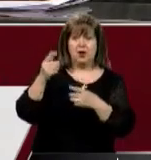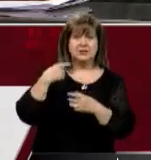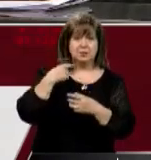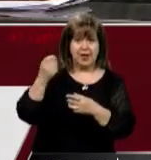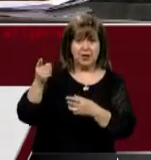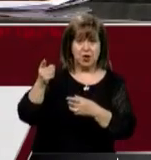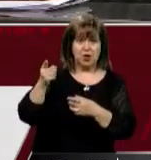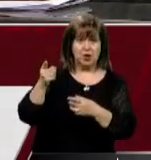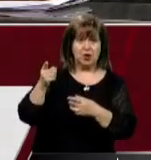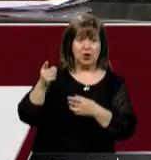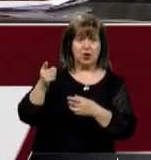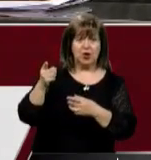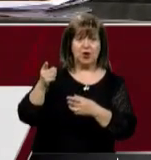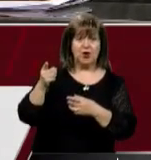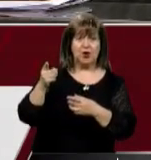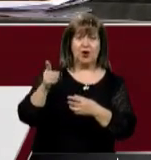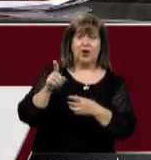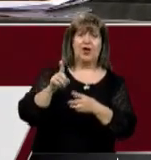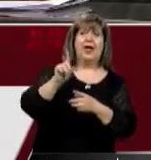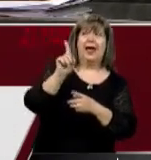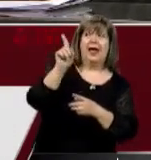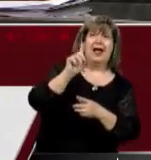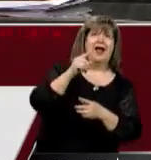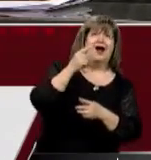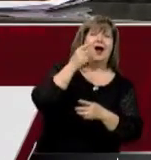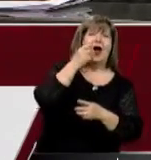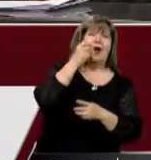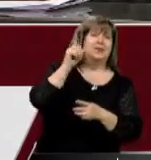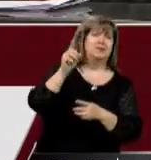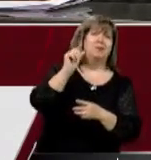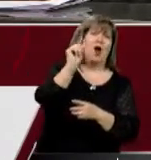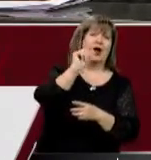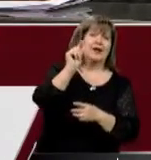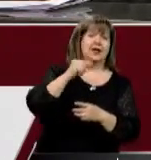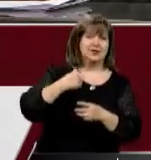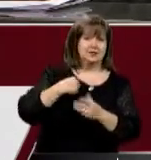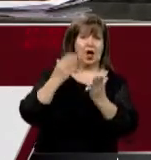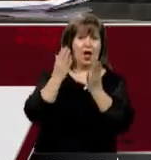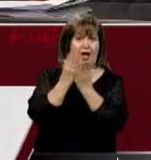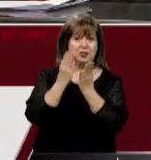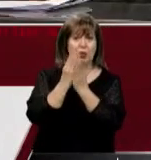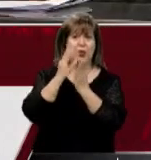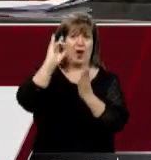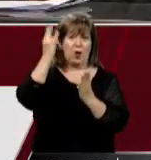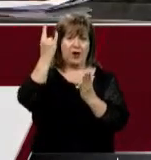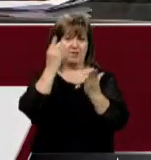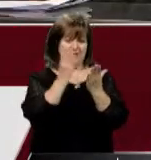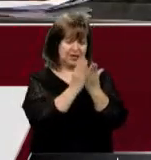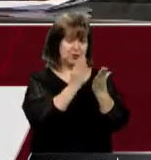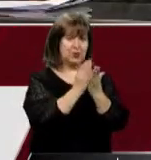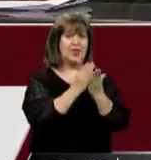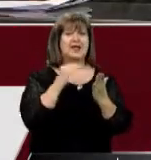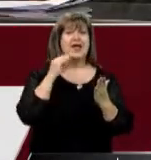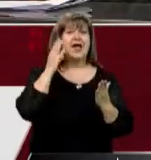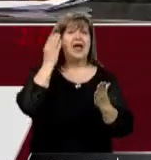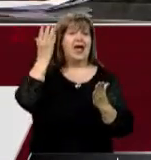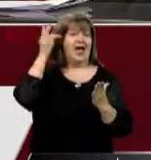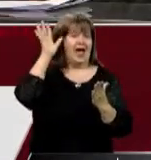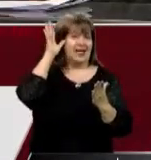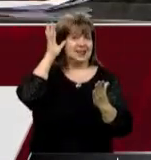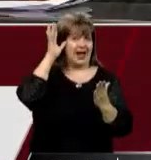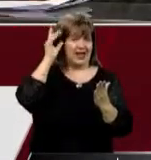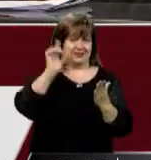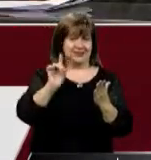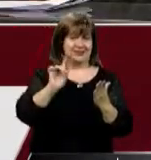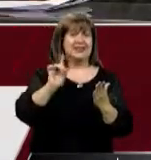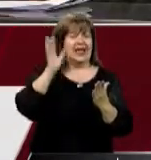vos, No, Noemí. Andrea, un Un poquito. Yo poquito. hablo español porque lo estudio en la universidad. Mira, En